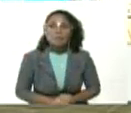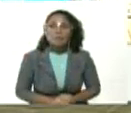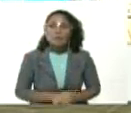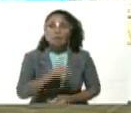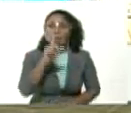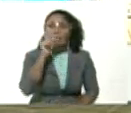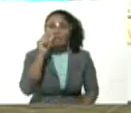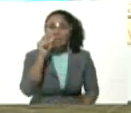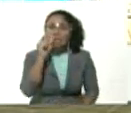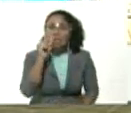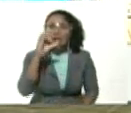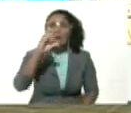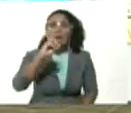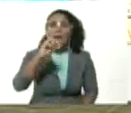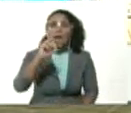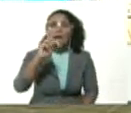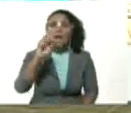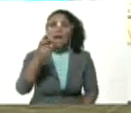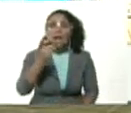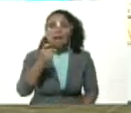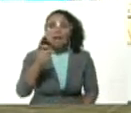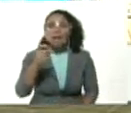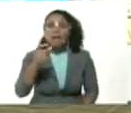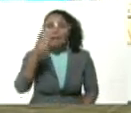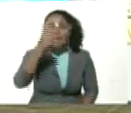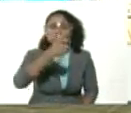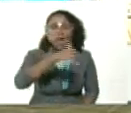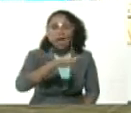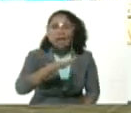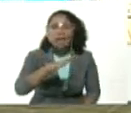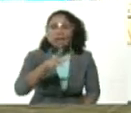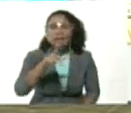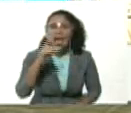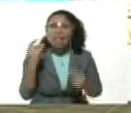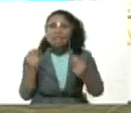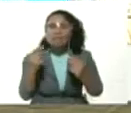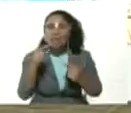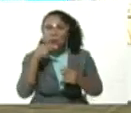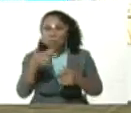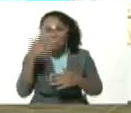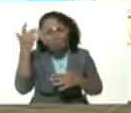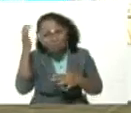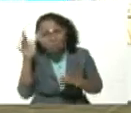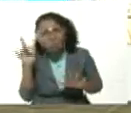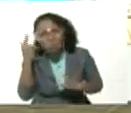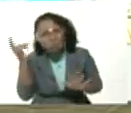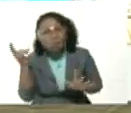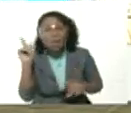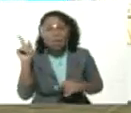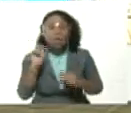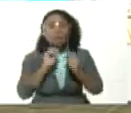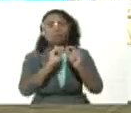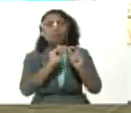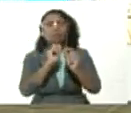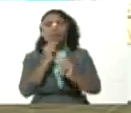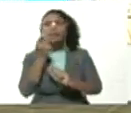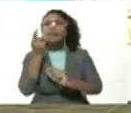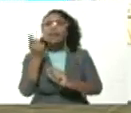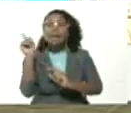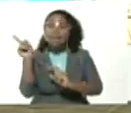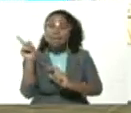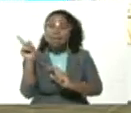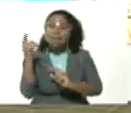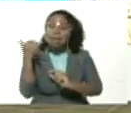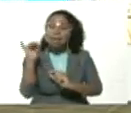Muchacho de una ONG, Ciudadanía Activa, creo que es el nombre. Entonces él hacía unas críticas y decía que en vez de